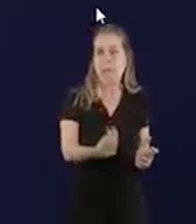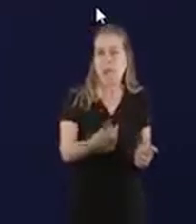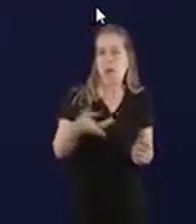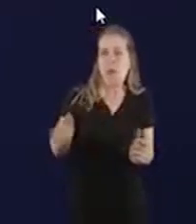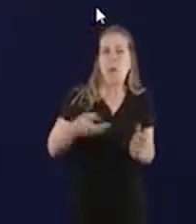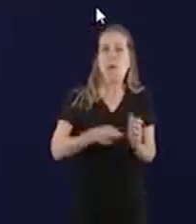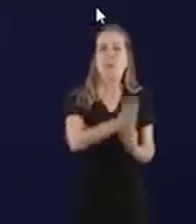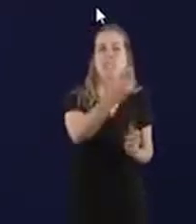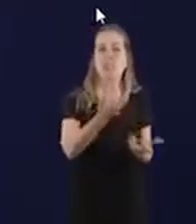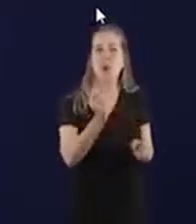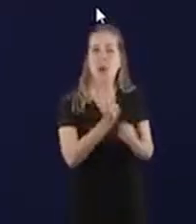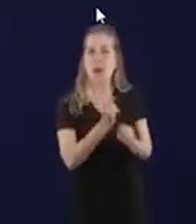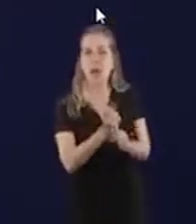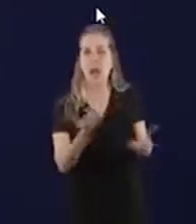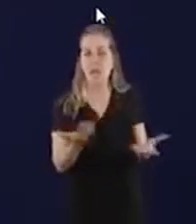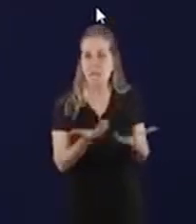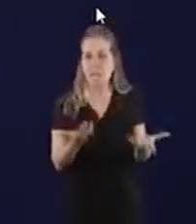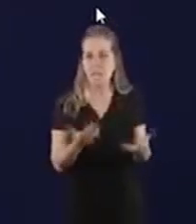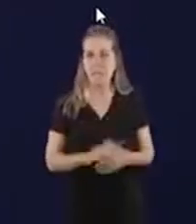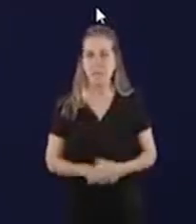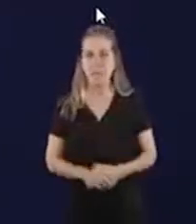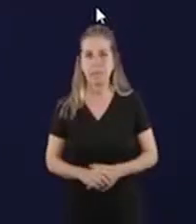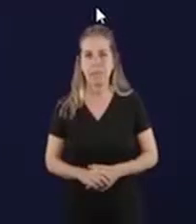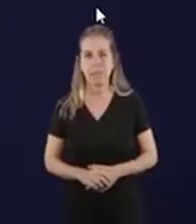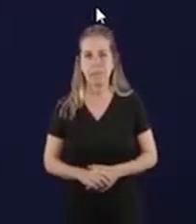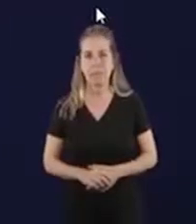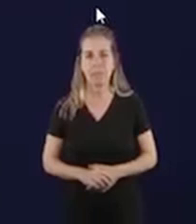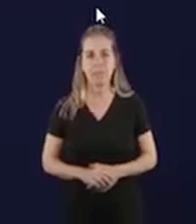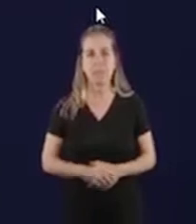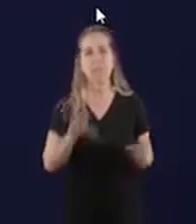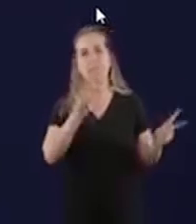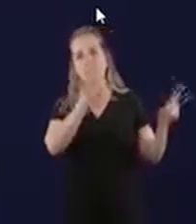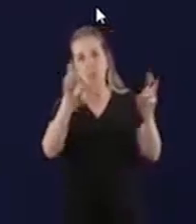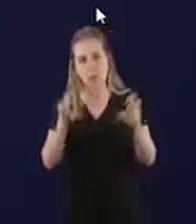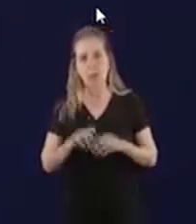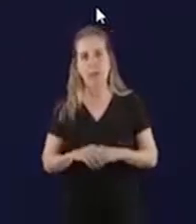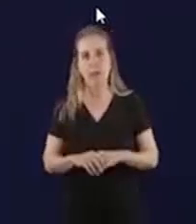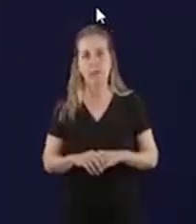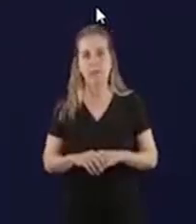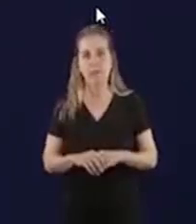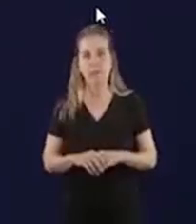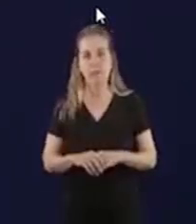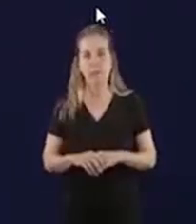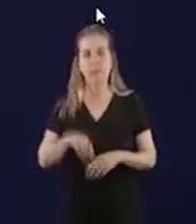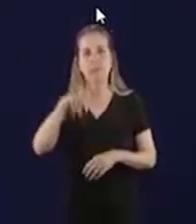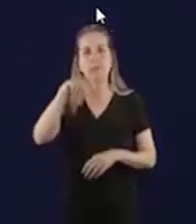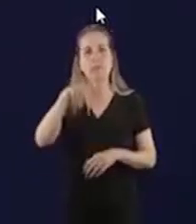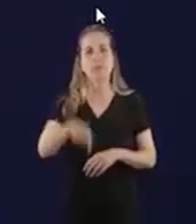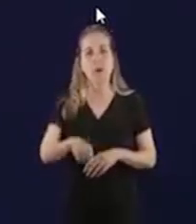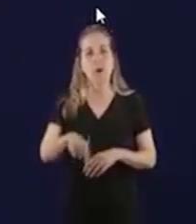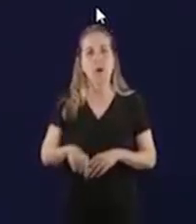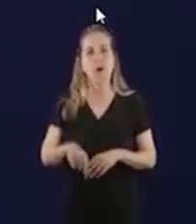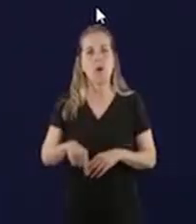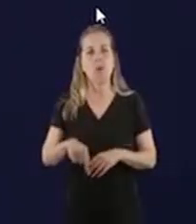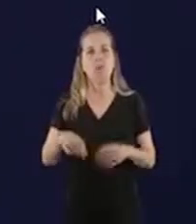con sus futuros empleados en otro orden de cosas hoy el líder de lo que se